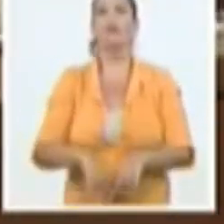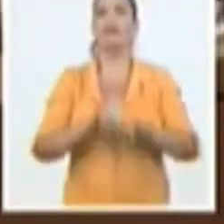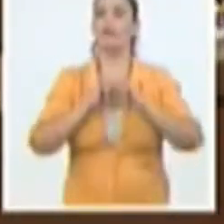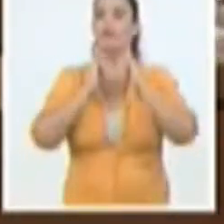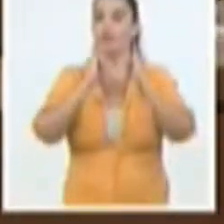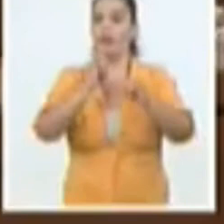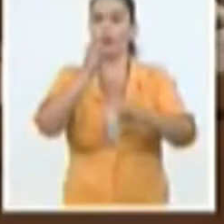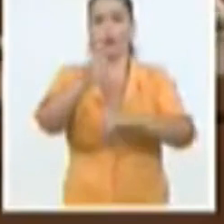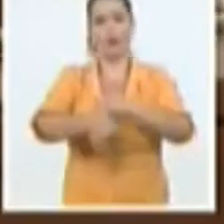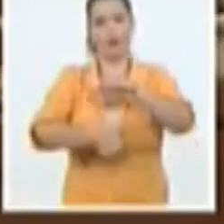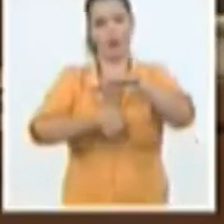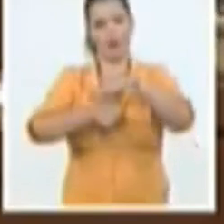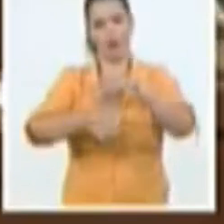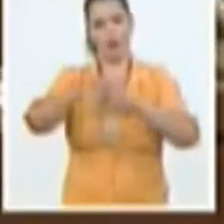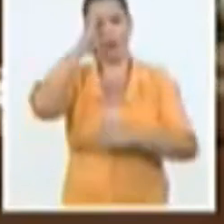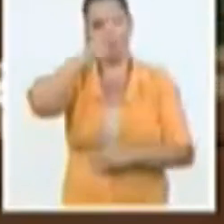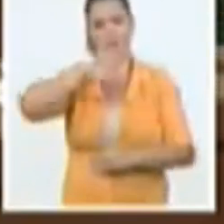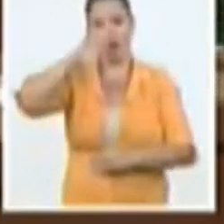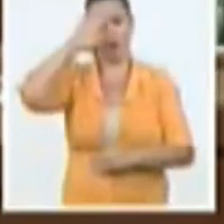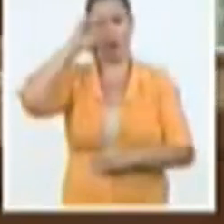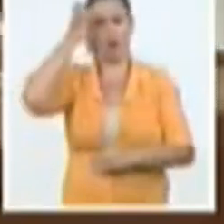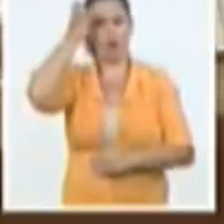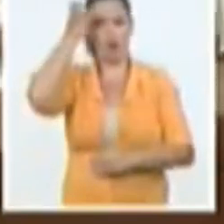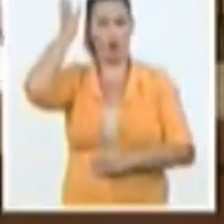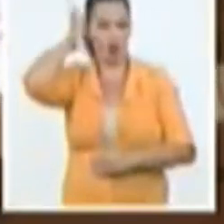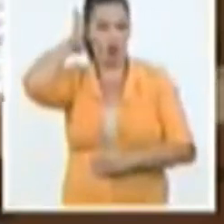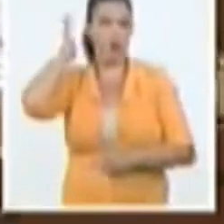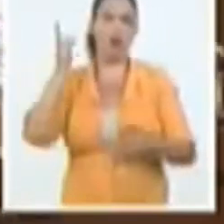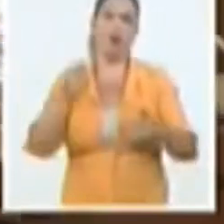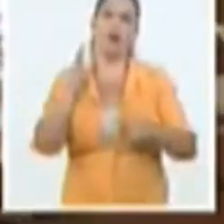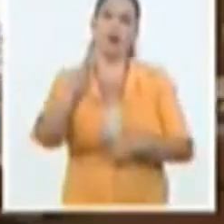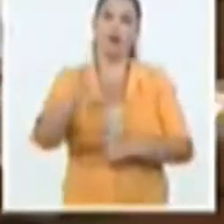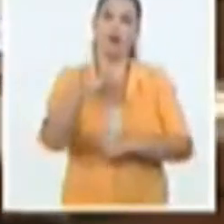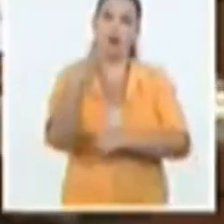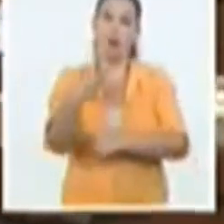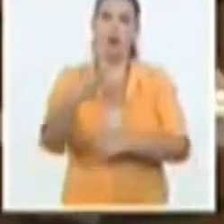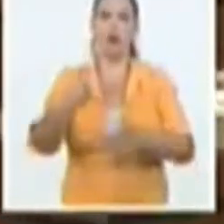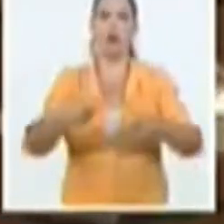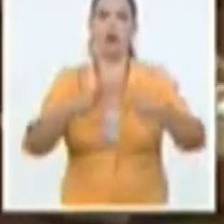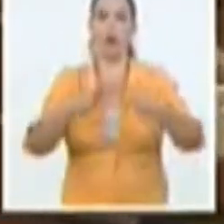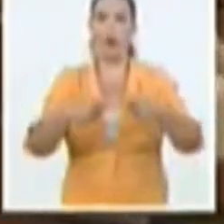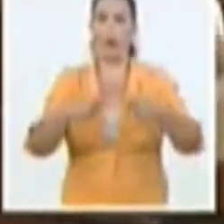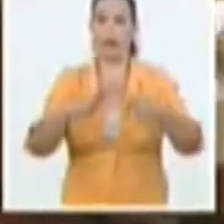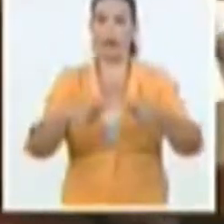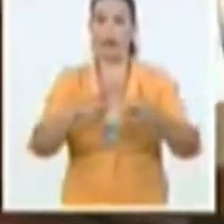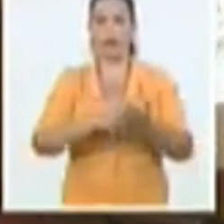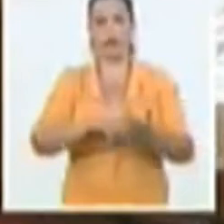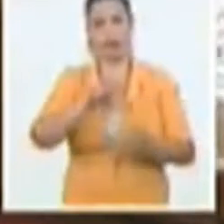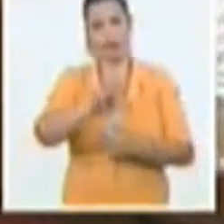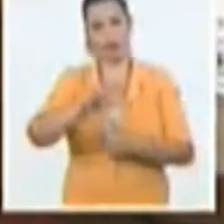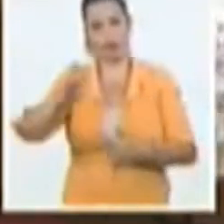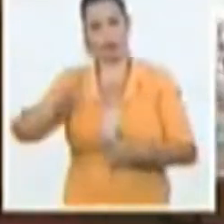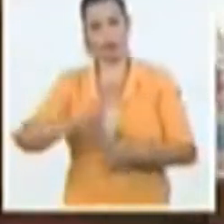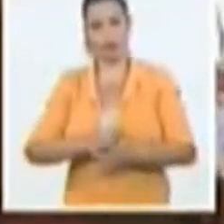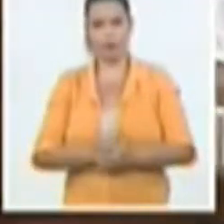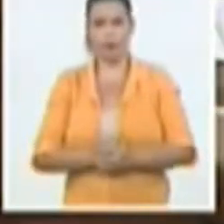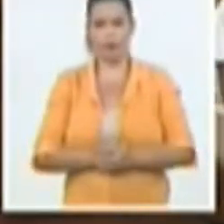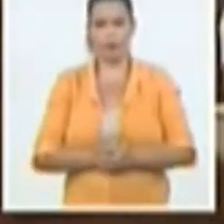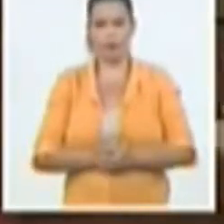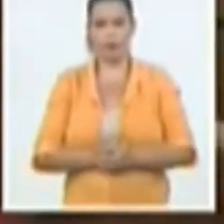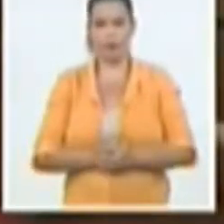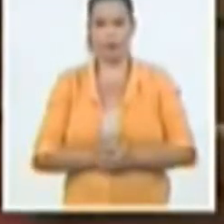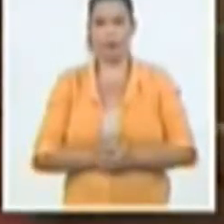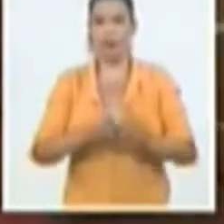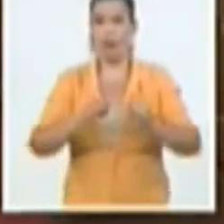en el reciente pleno de nuestra organización partidista. El gobierno de Estados